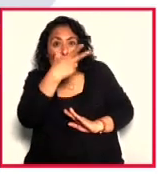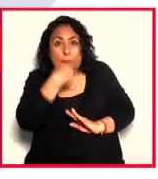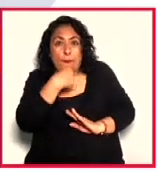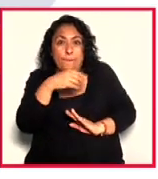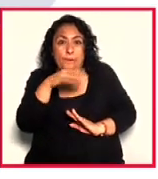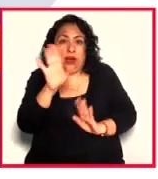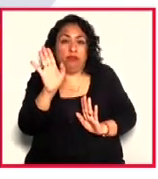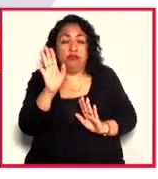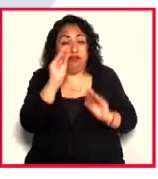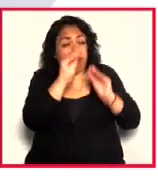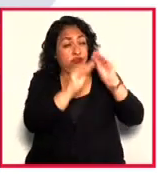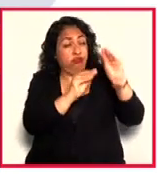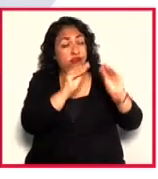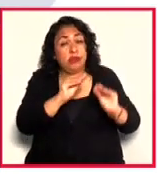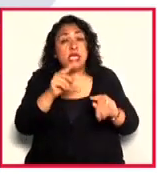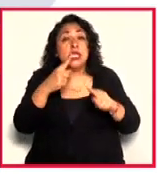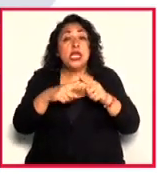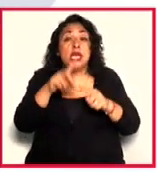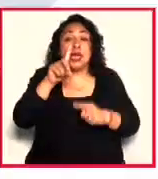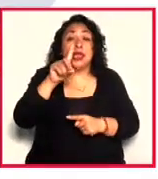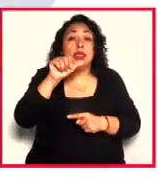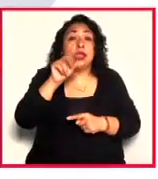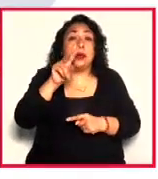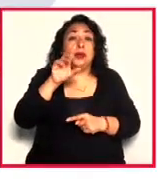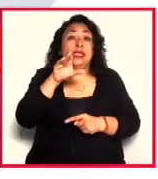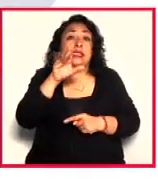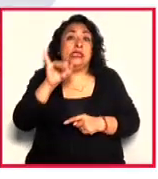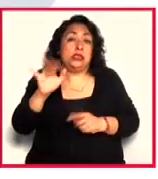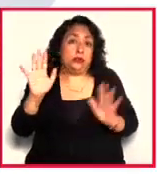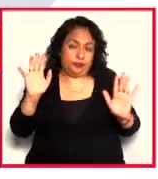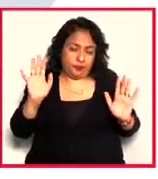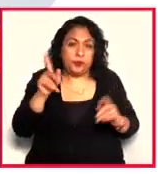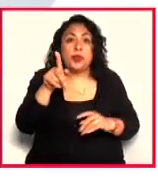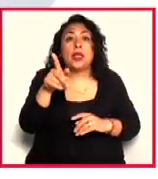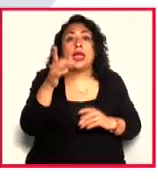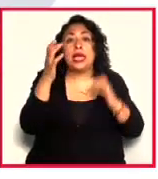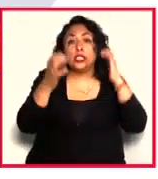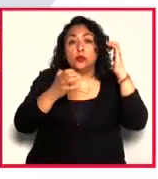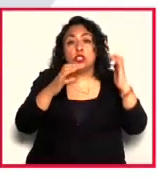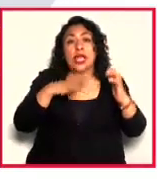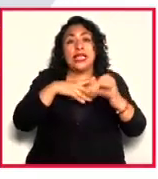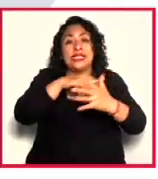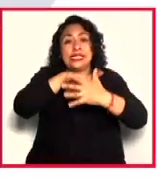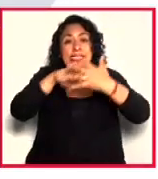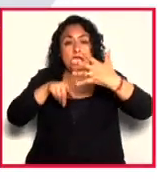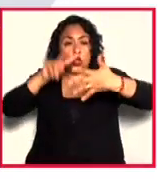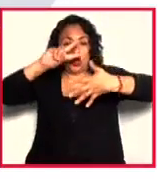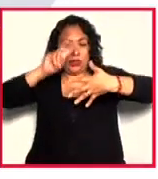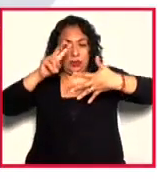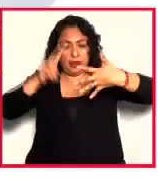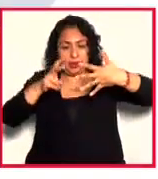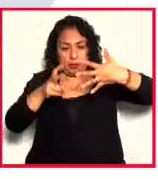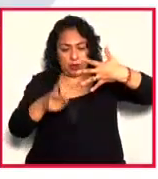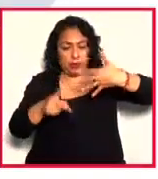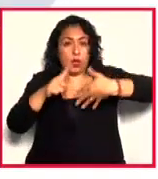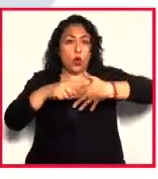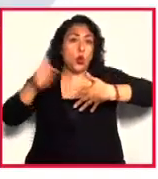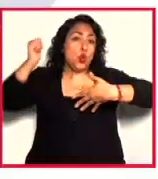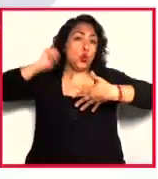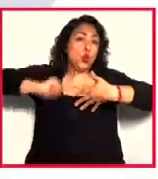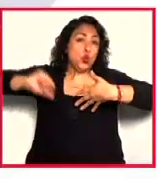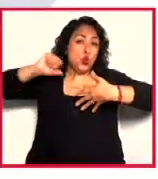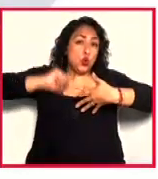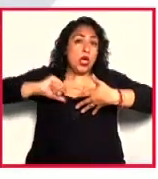diseñó da Vinci, nada más y nada menos, ¿no? La muestra se divide en 5 ejes temáticos. Antepasados, que establece